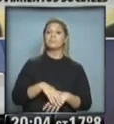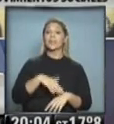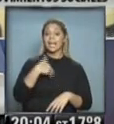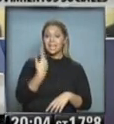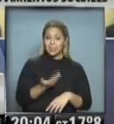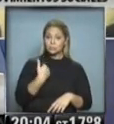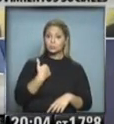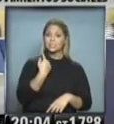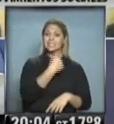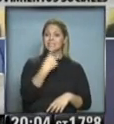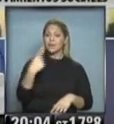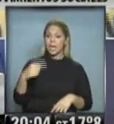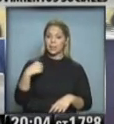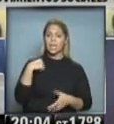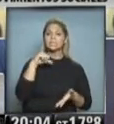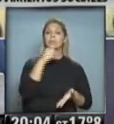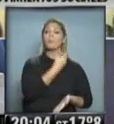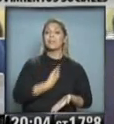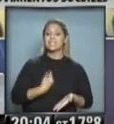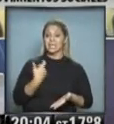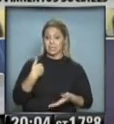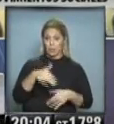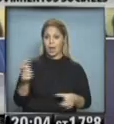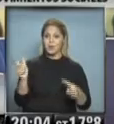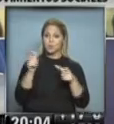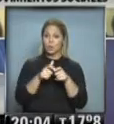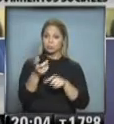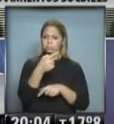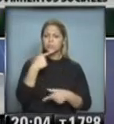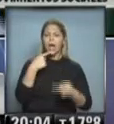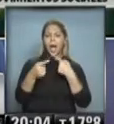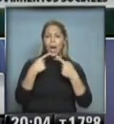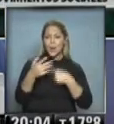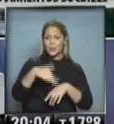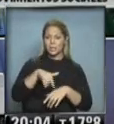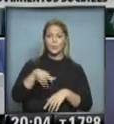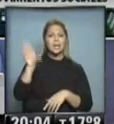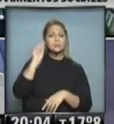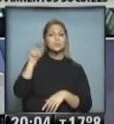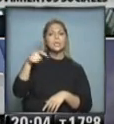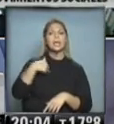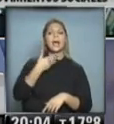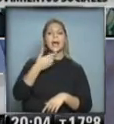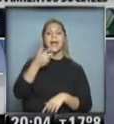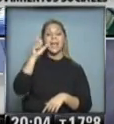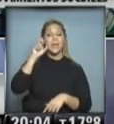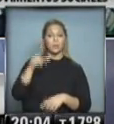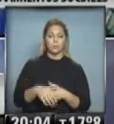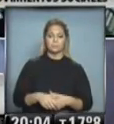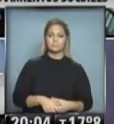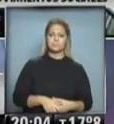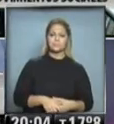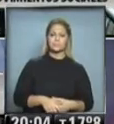los presidentes se reunirán para mantener una conversación entre ellos. Vamos a escuchar al presidente Evo Morales. Esa es la gran